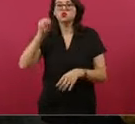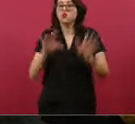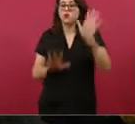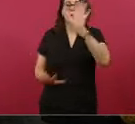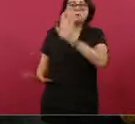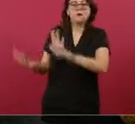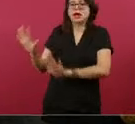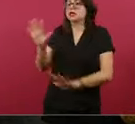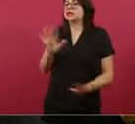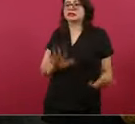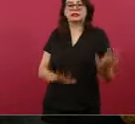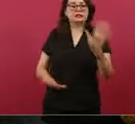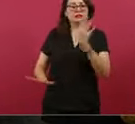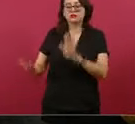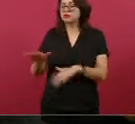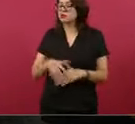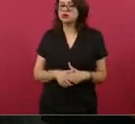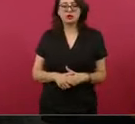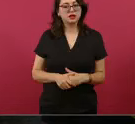y el que quiera